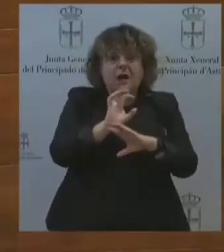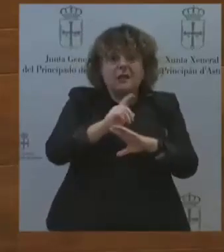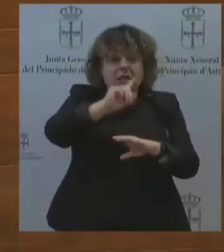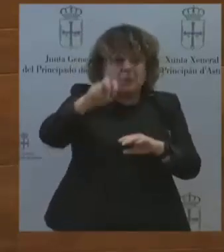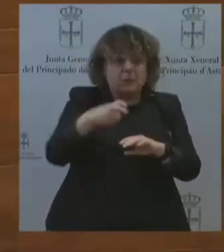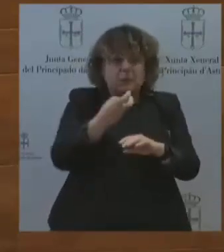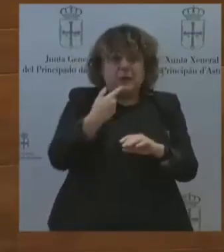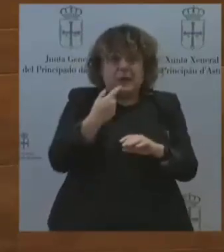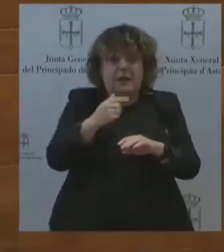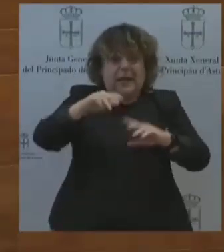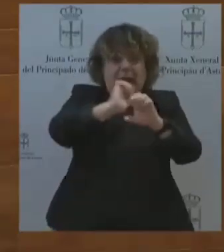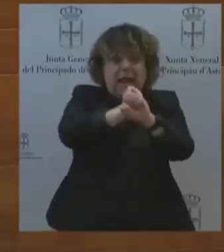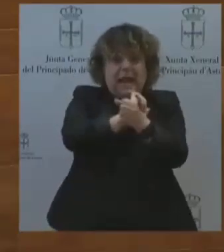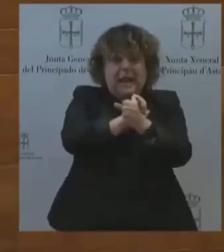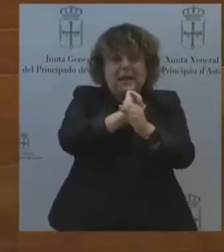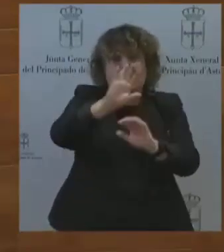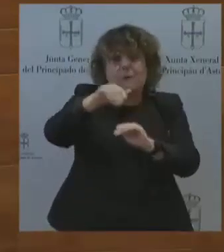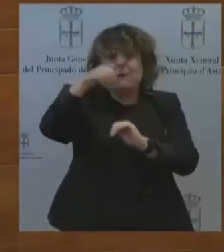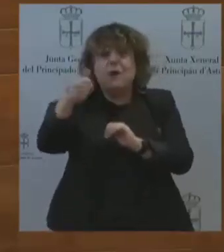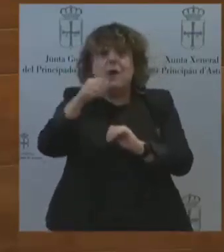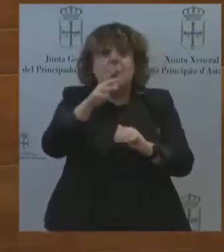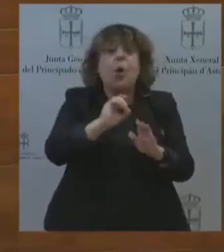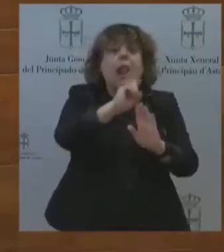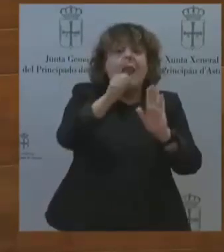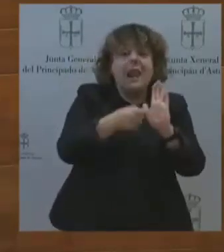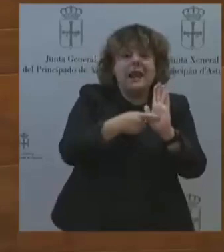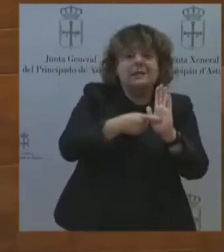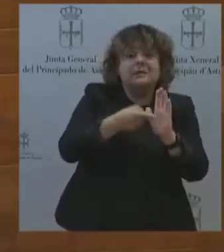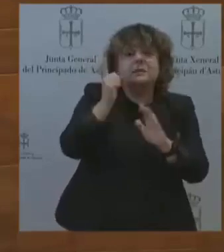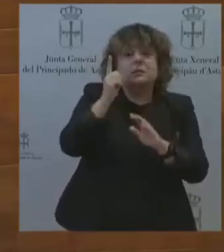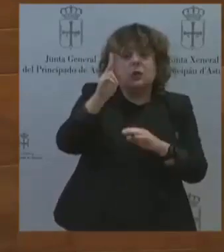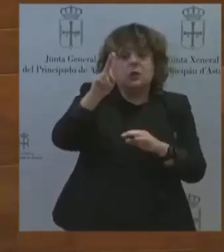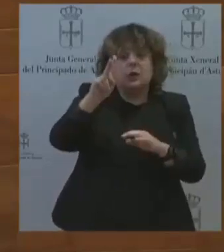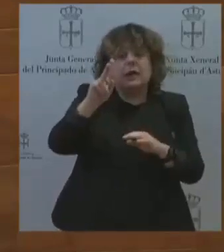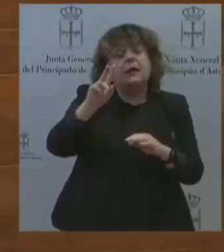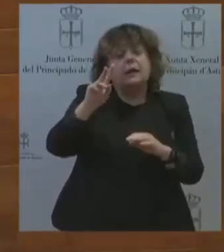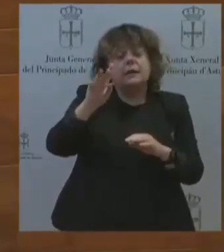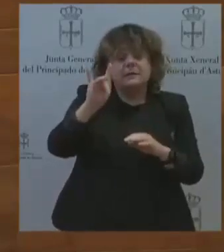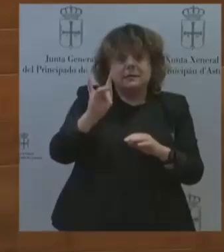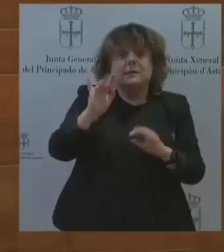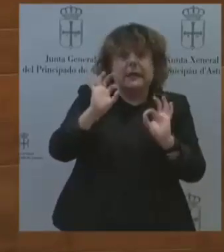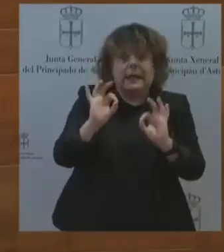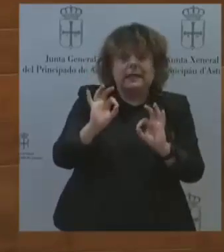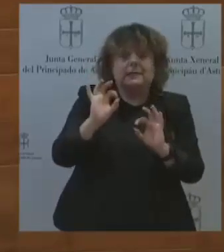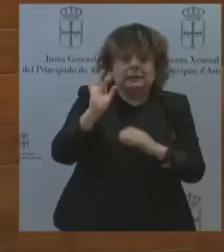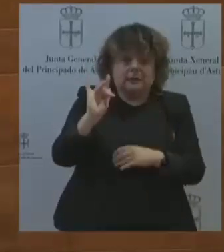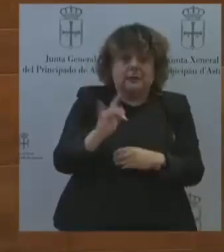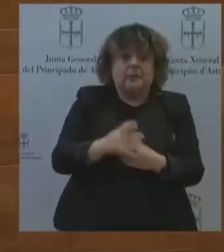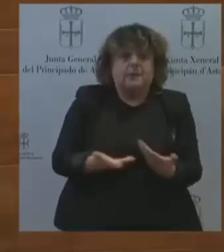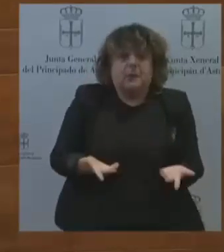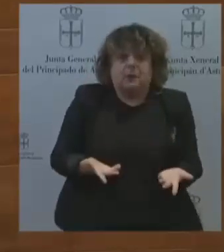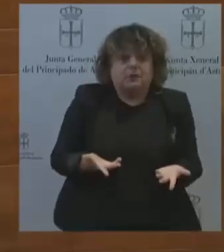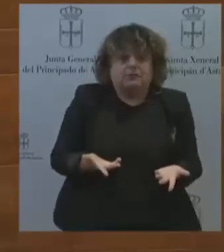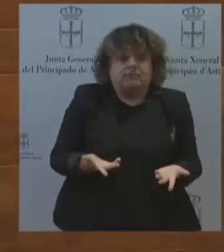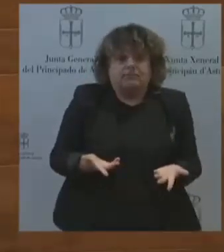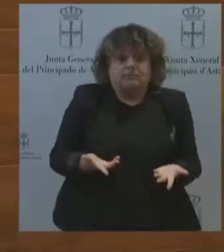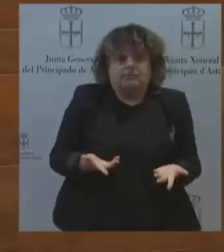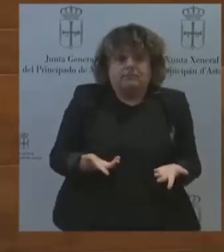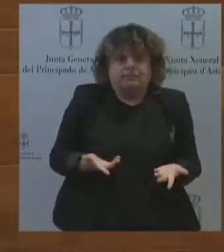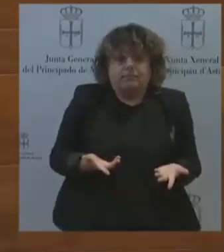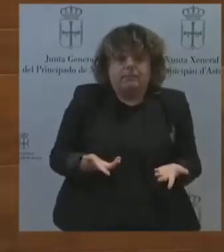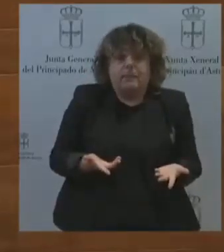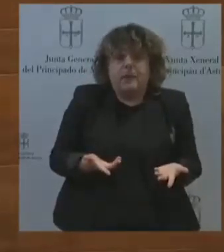sí es sí que ustedes han aprobado. Vox es el partido que de manera más